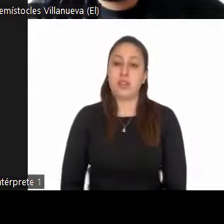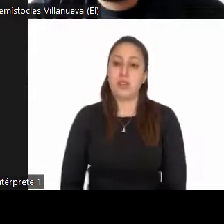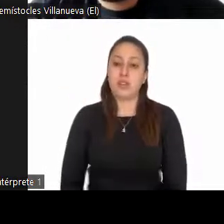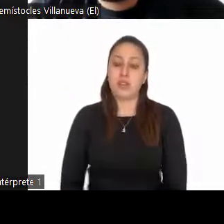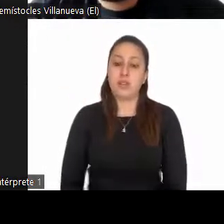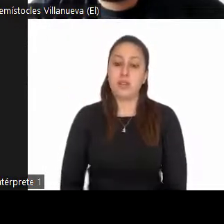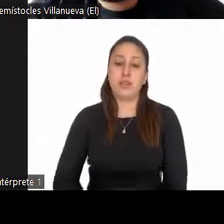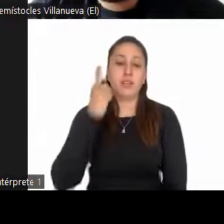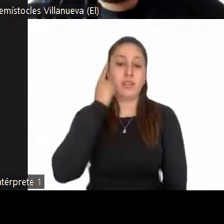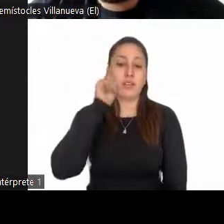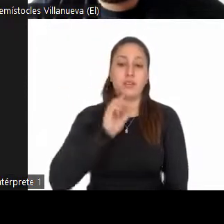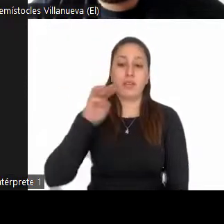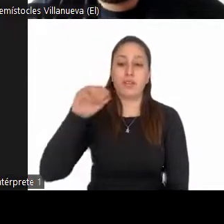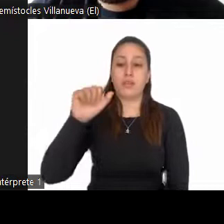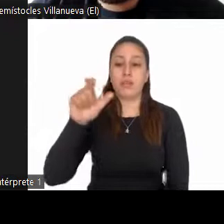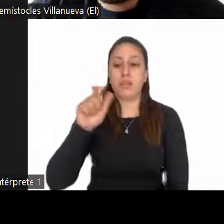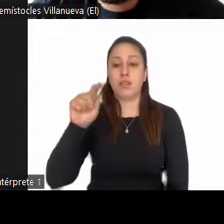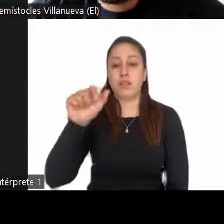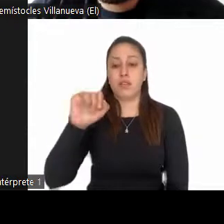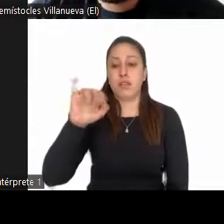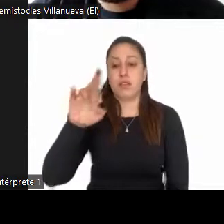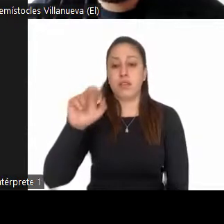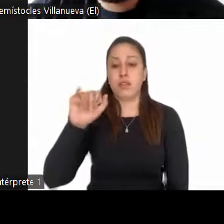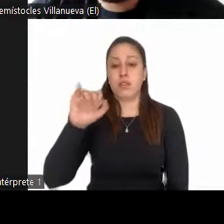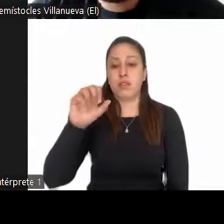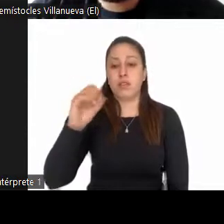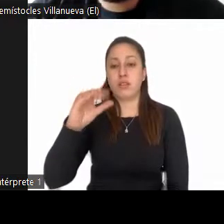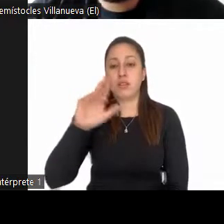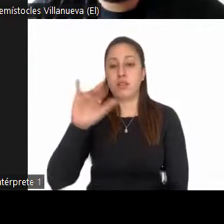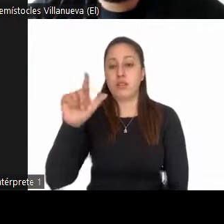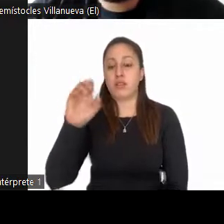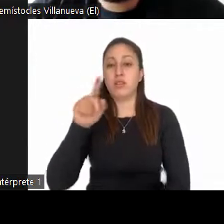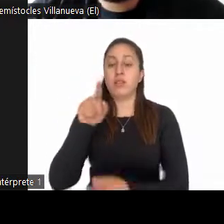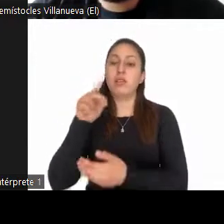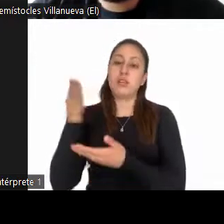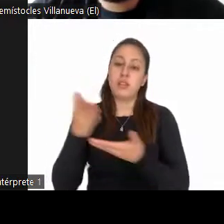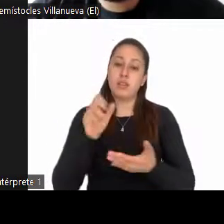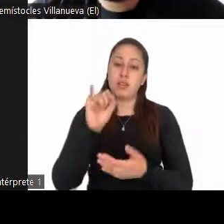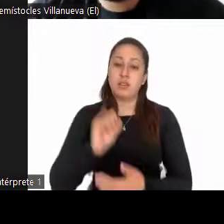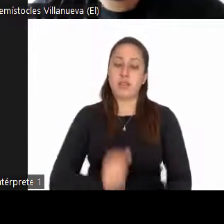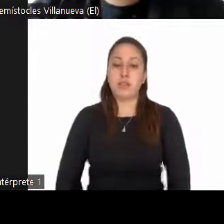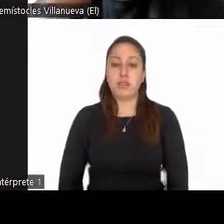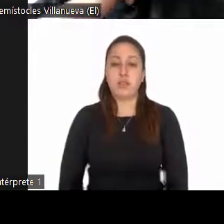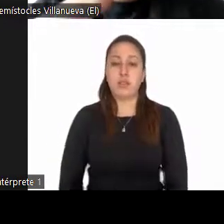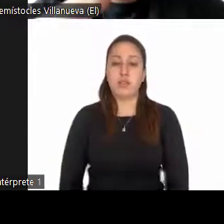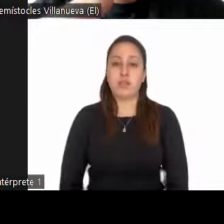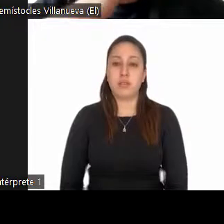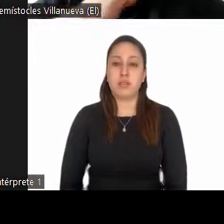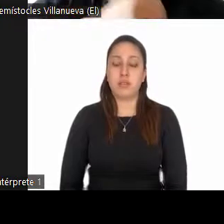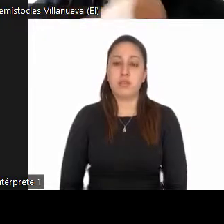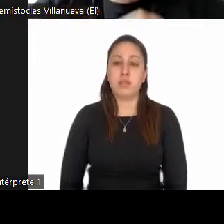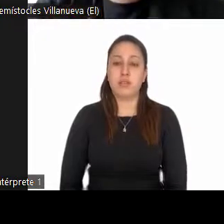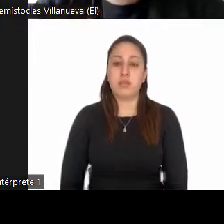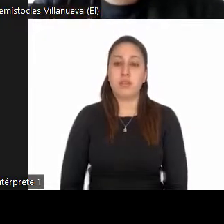Diputada Maxta Iraíz González Carrillo. Maxta González, presente. Buen día a todos. Buen día, diputada.